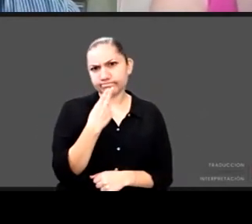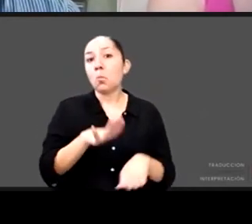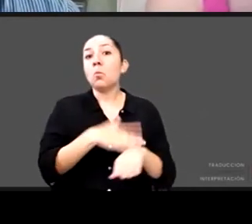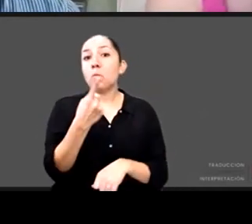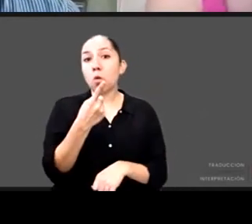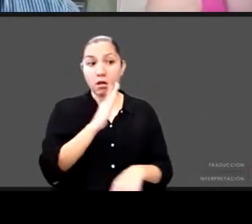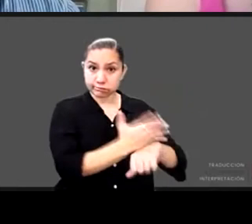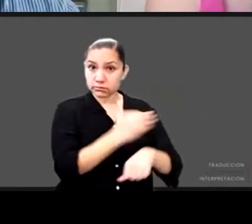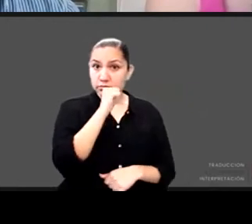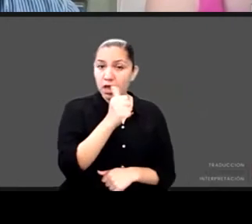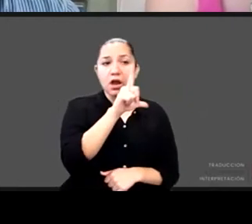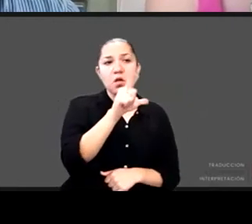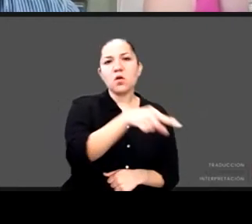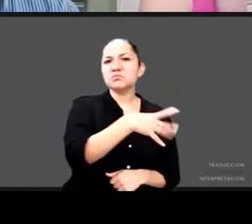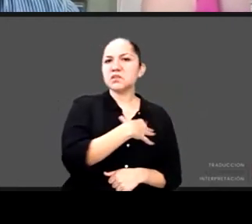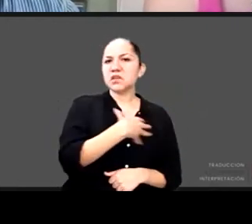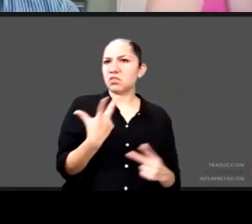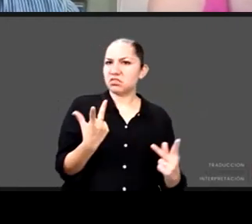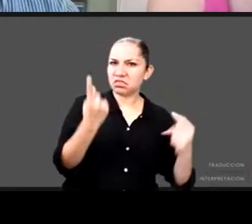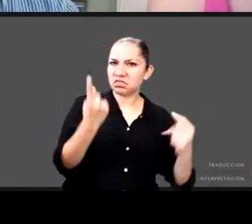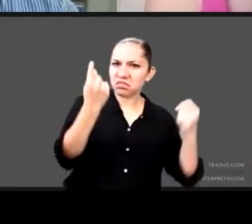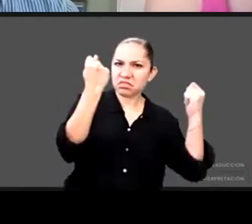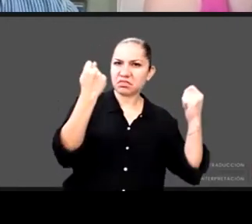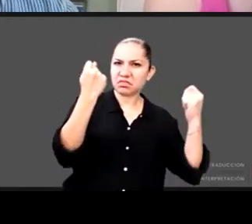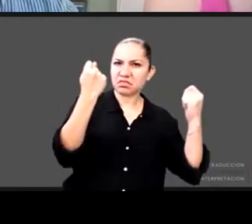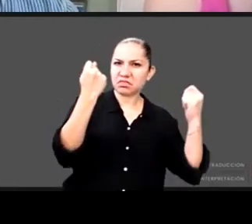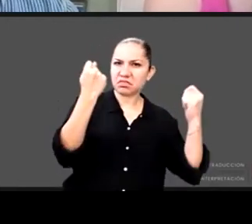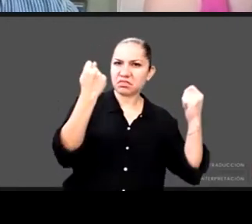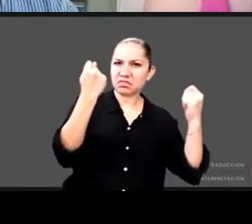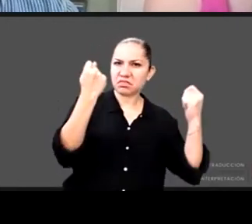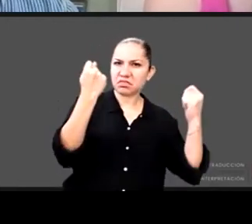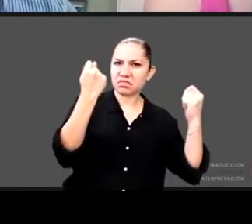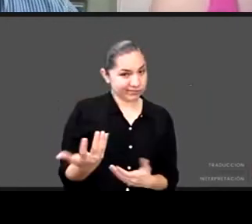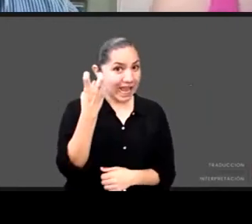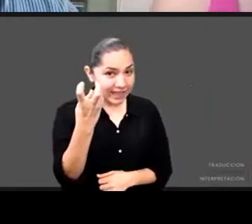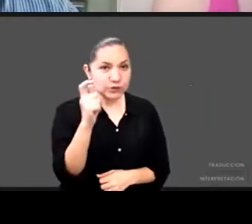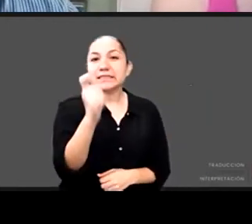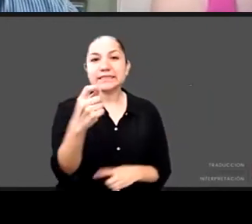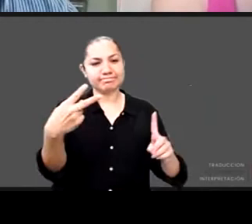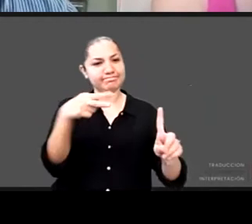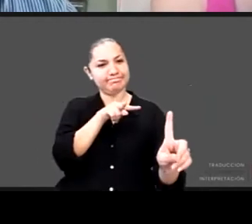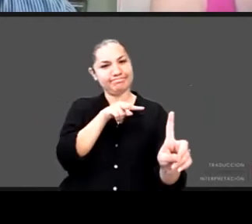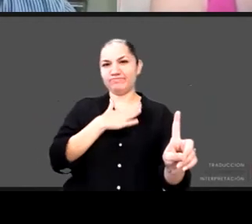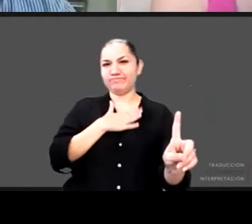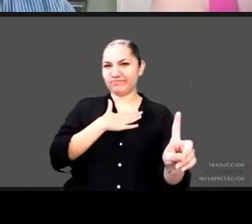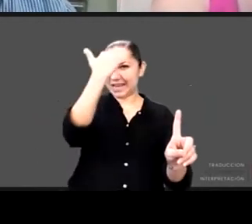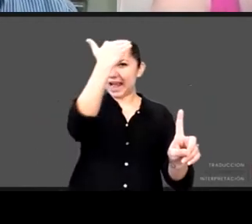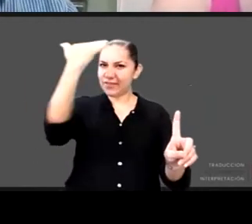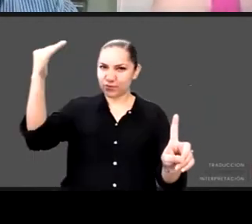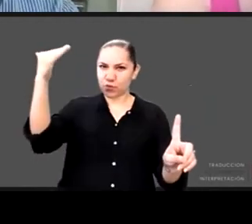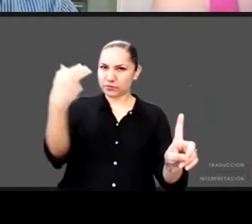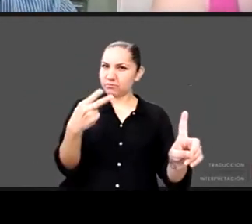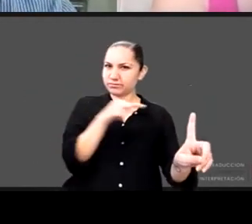¿no? Esa es nuestra visión adultocéntrica, donde la autoridad se entiende, pasa por